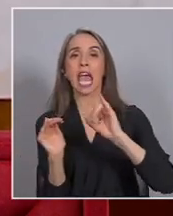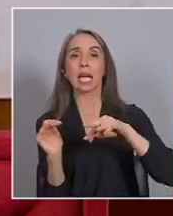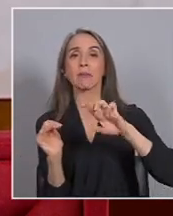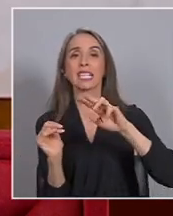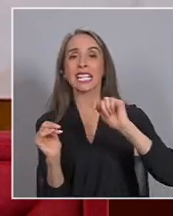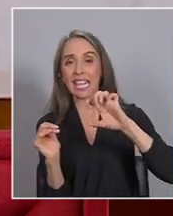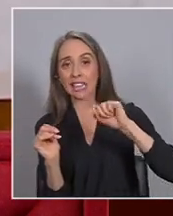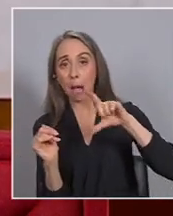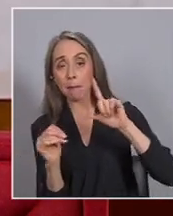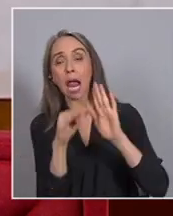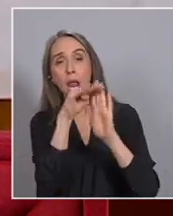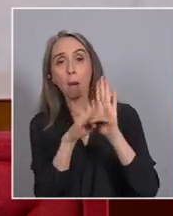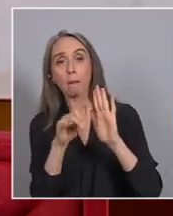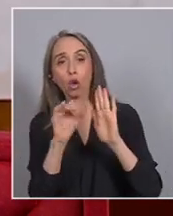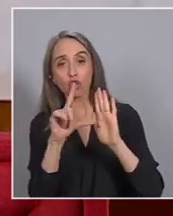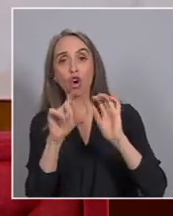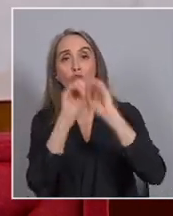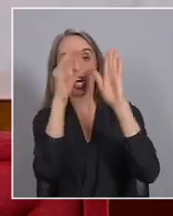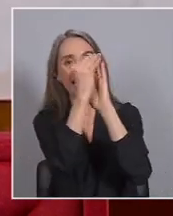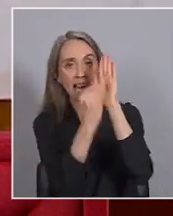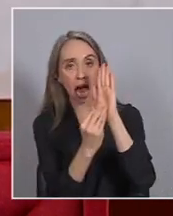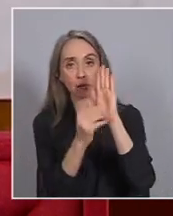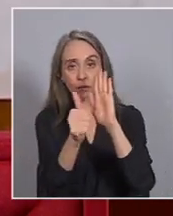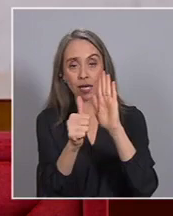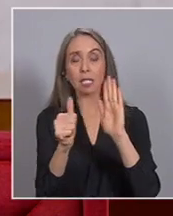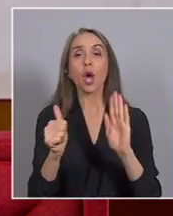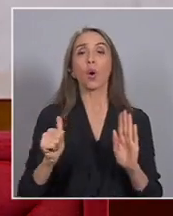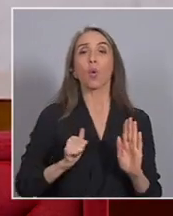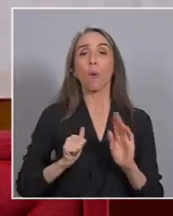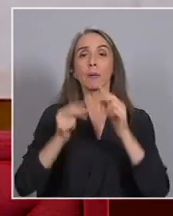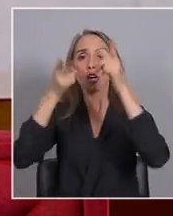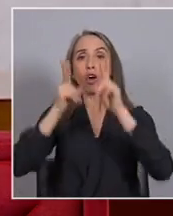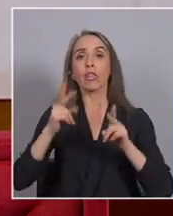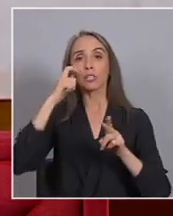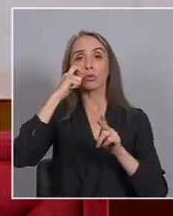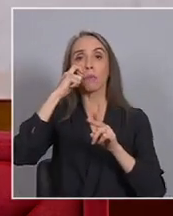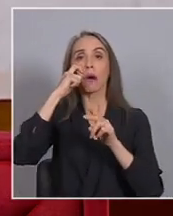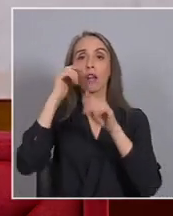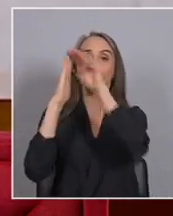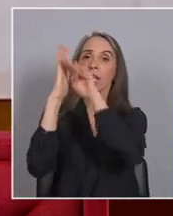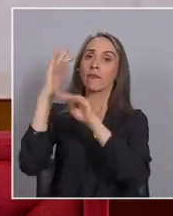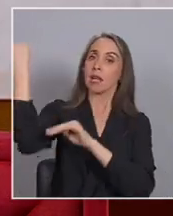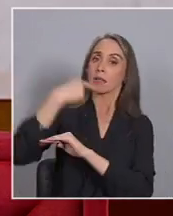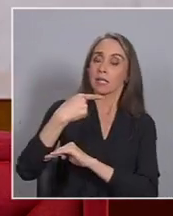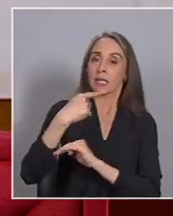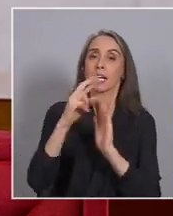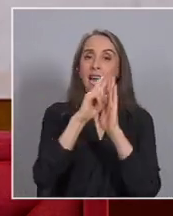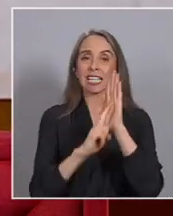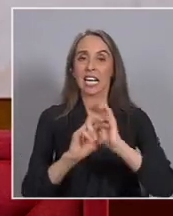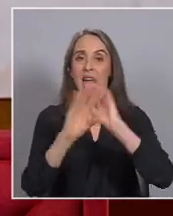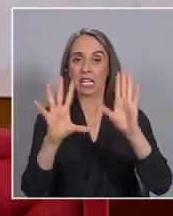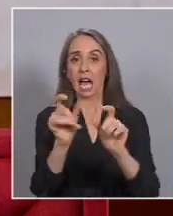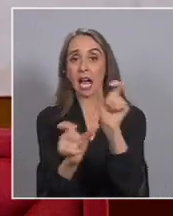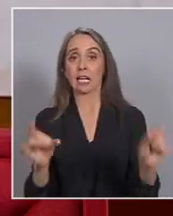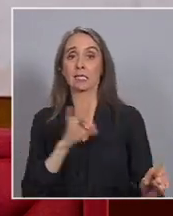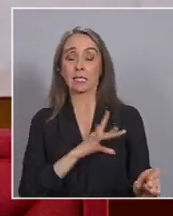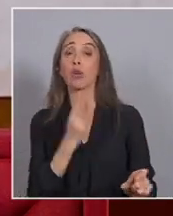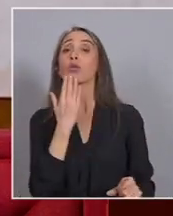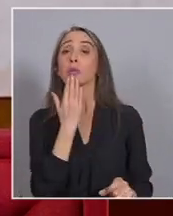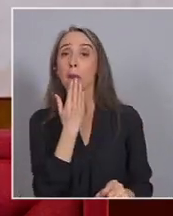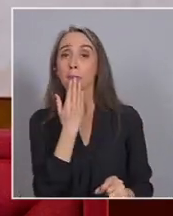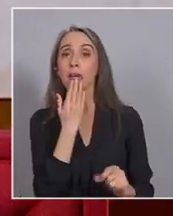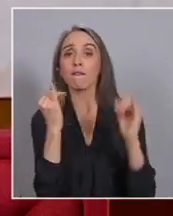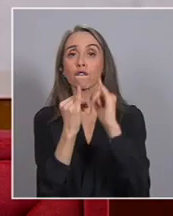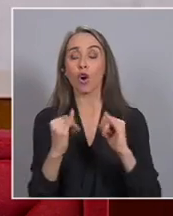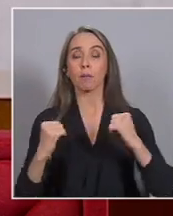protocolos deben ser claros, efectivos y acordes con los estándares de derechos humanos. Contar con reglas claras, compatriotas, es también una